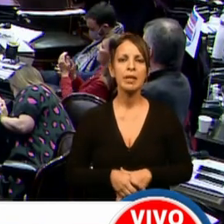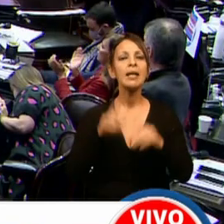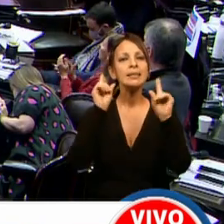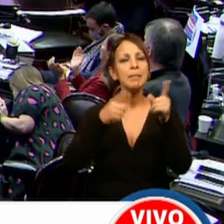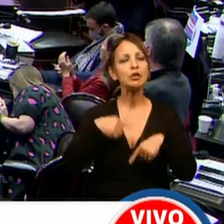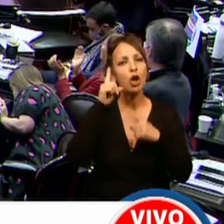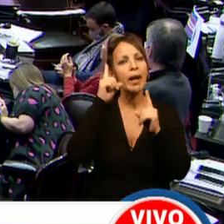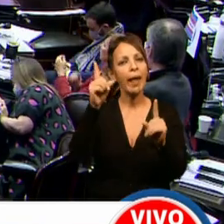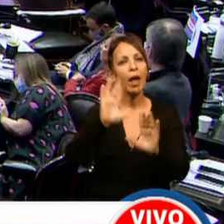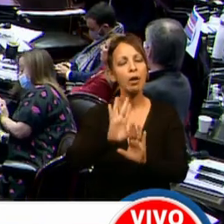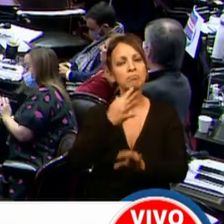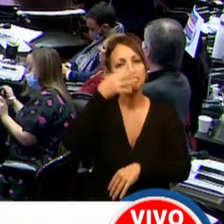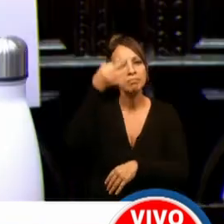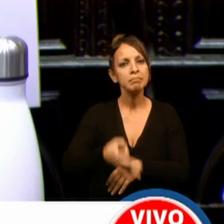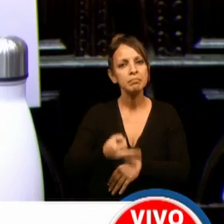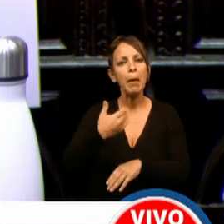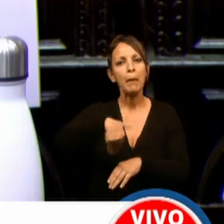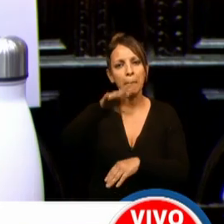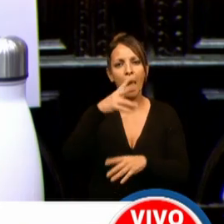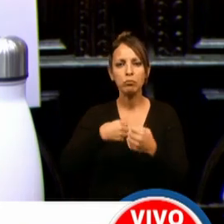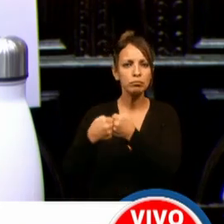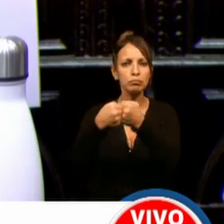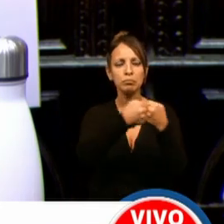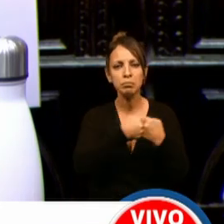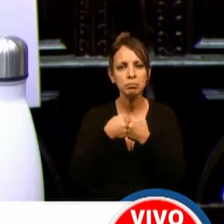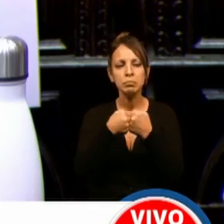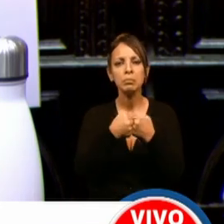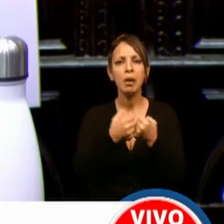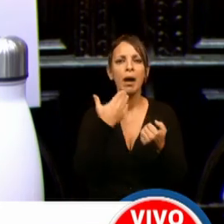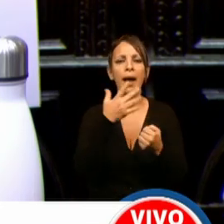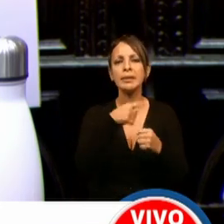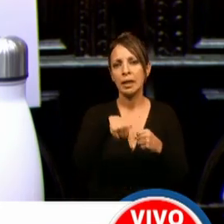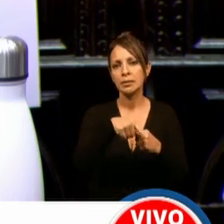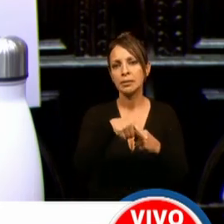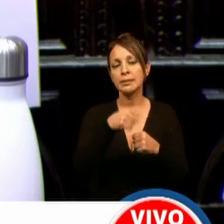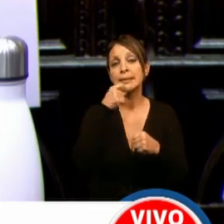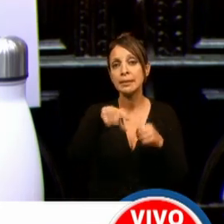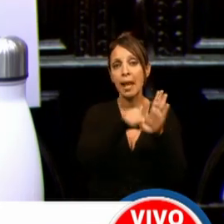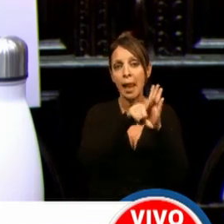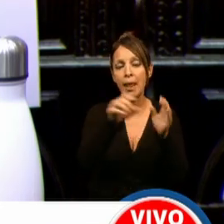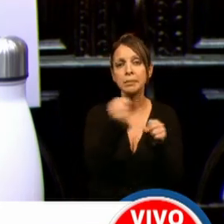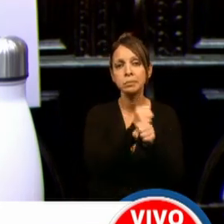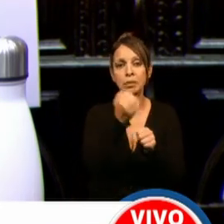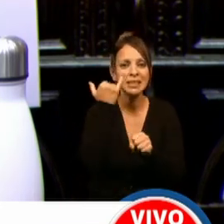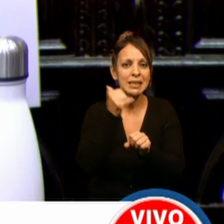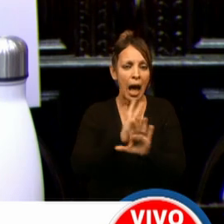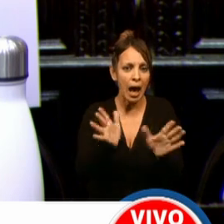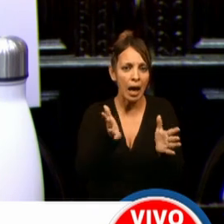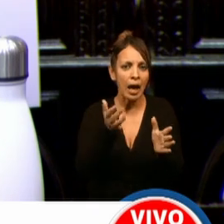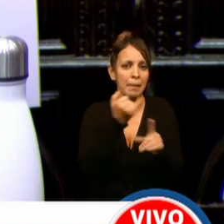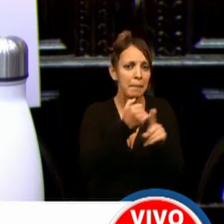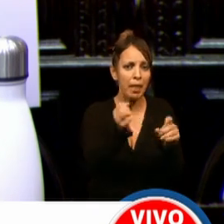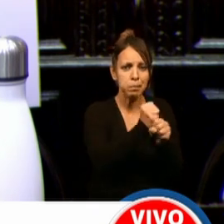creo que vamos definitivamente a consolidar a partir de la sanción de esta ley que ya tiene además